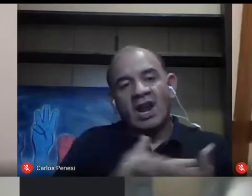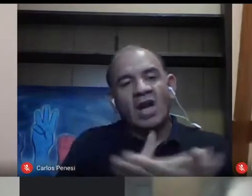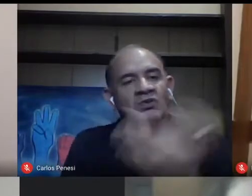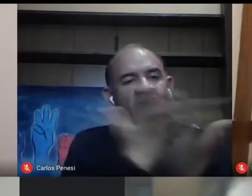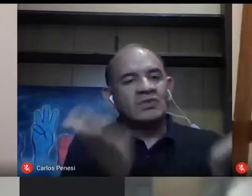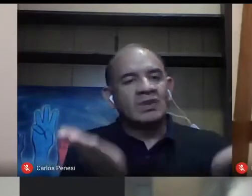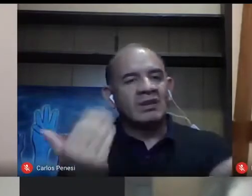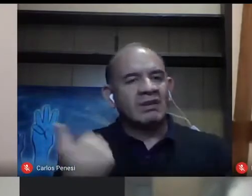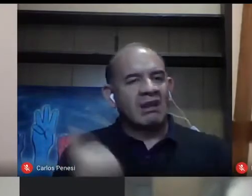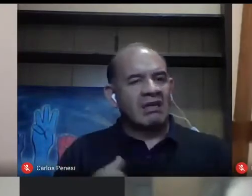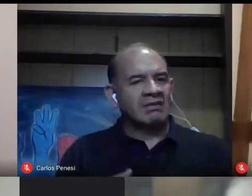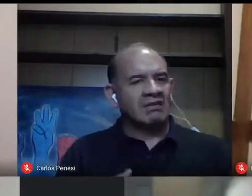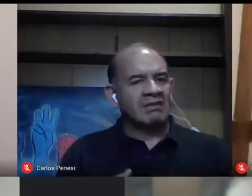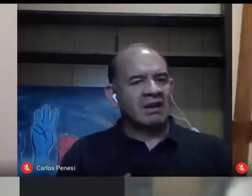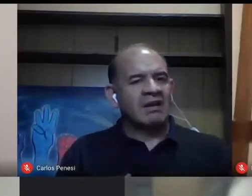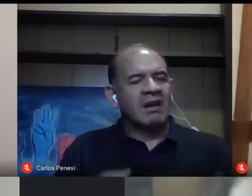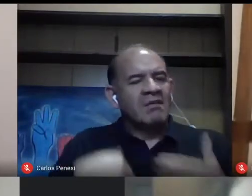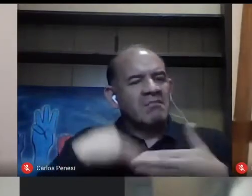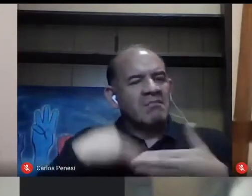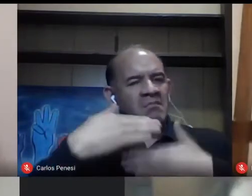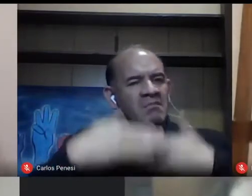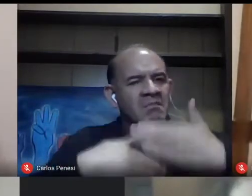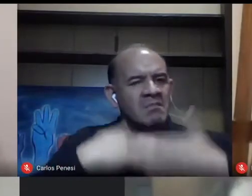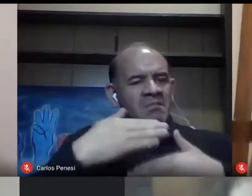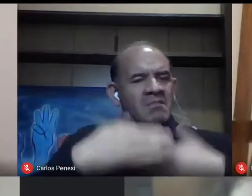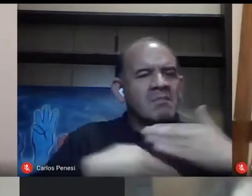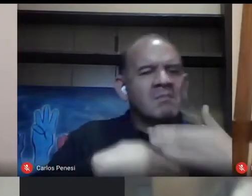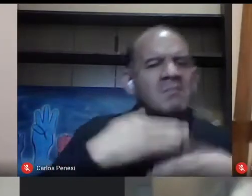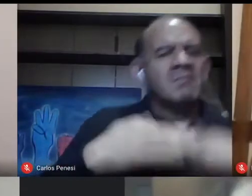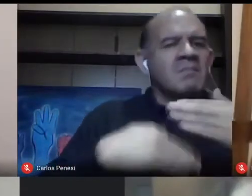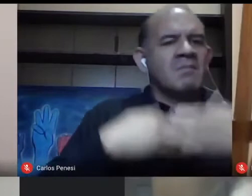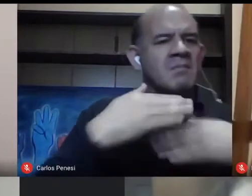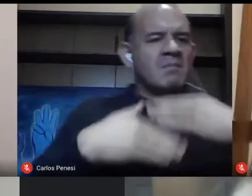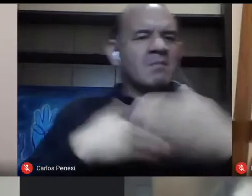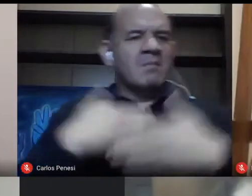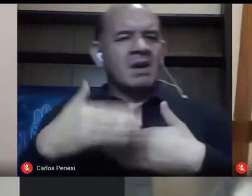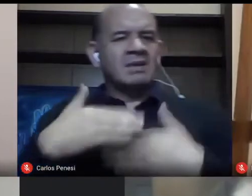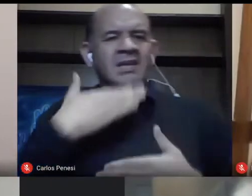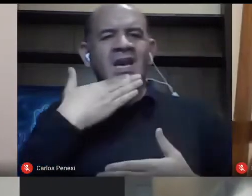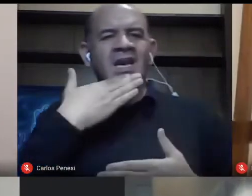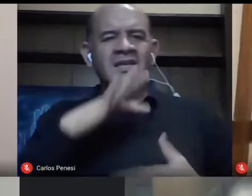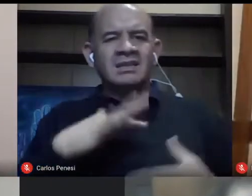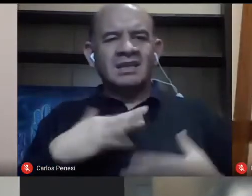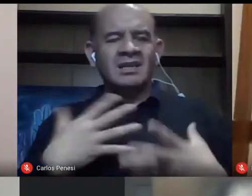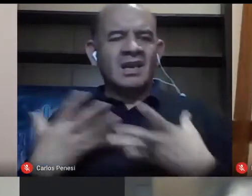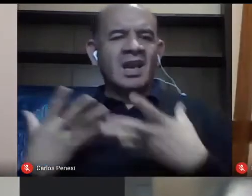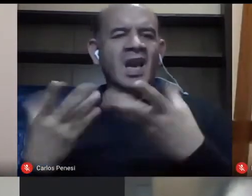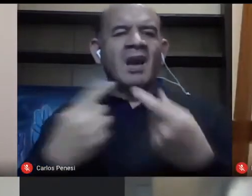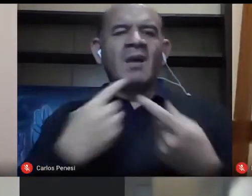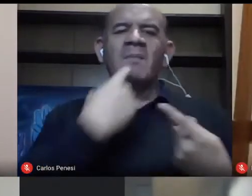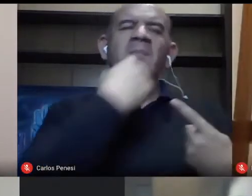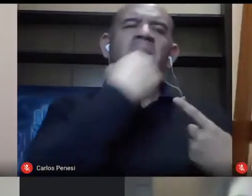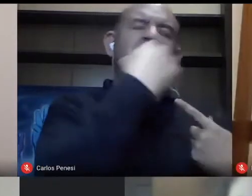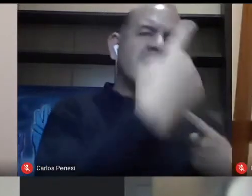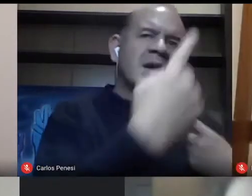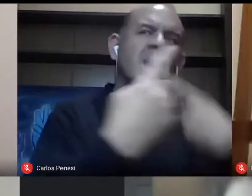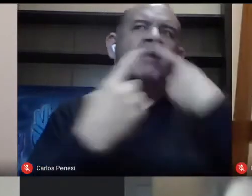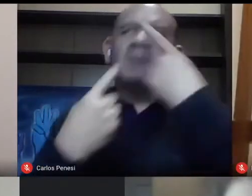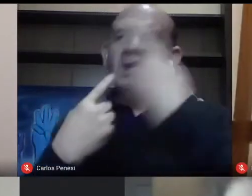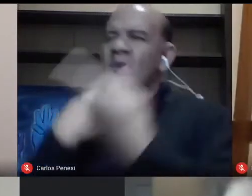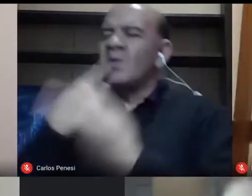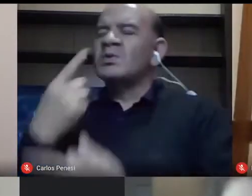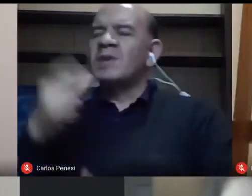hay que generar esa empatía de consultar a las personas con